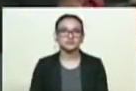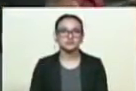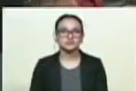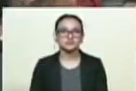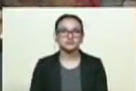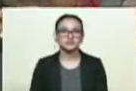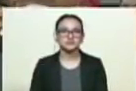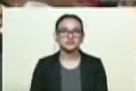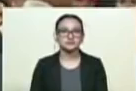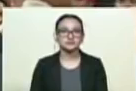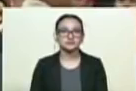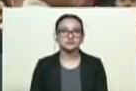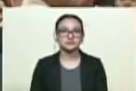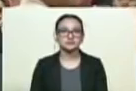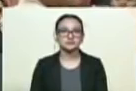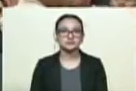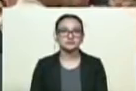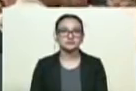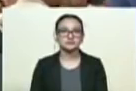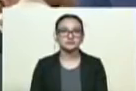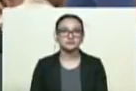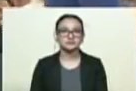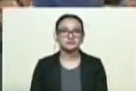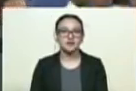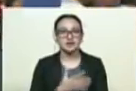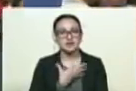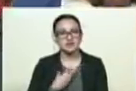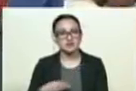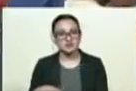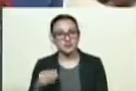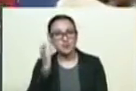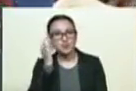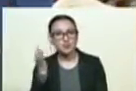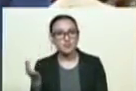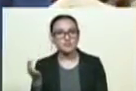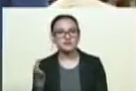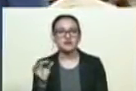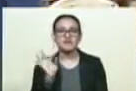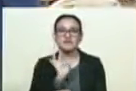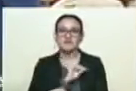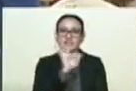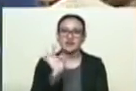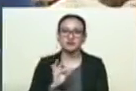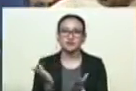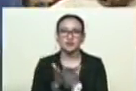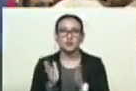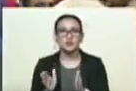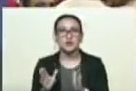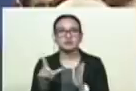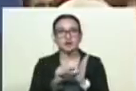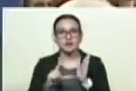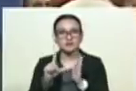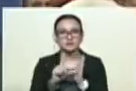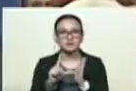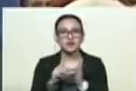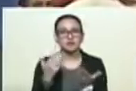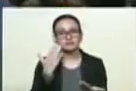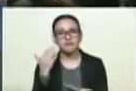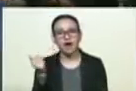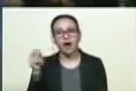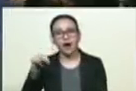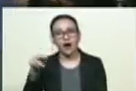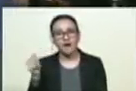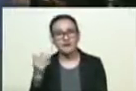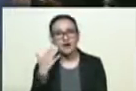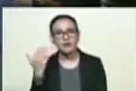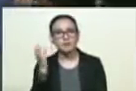Aquí está Jennifer, presidenta de la Federación de Estudiantes de Educación Media. Está Ana,